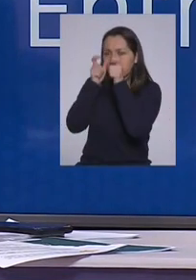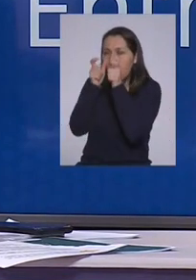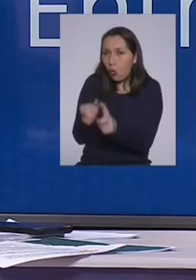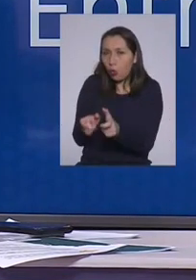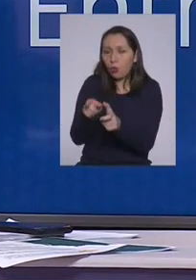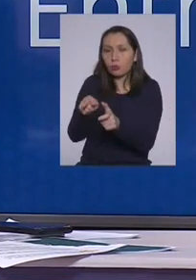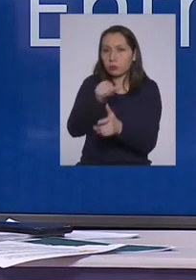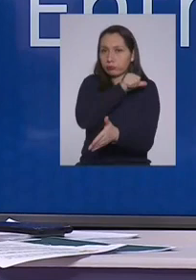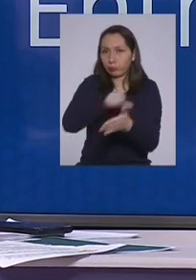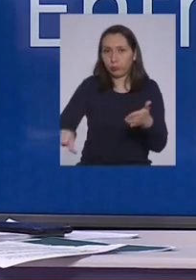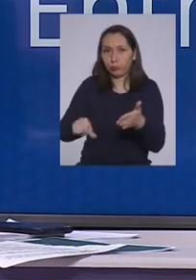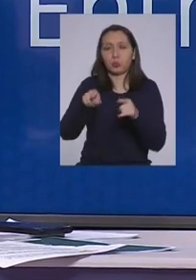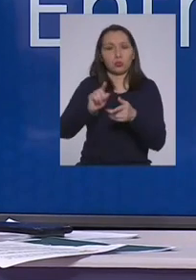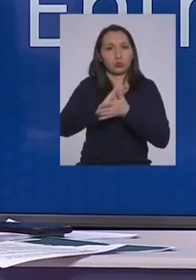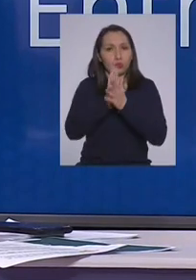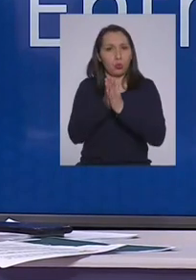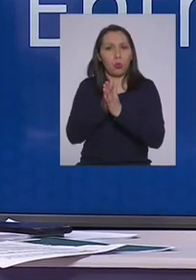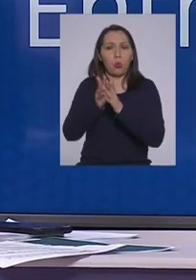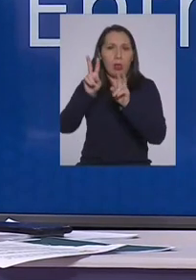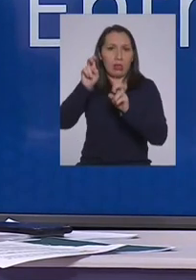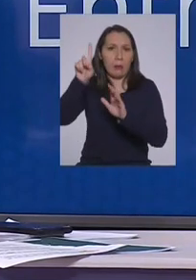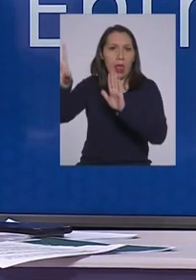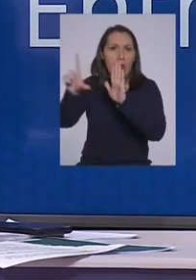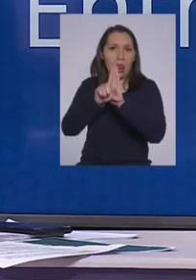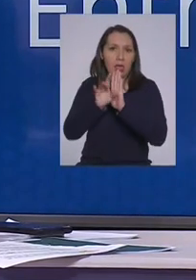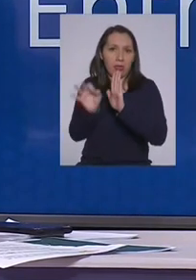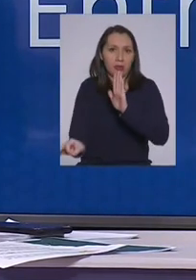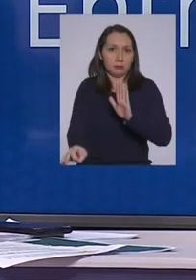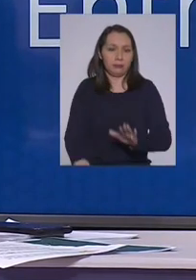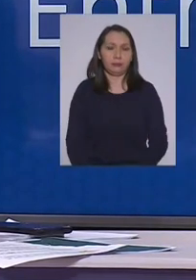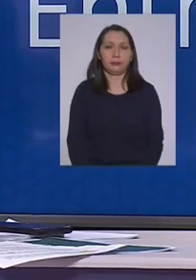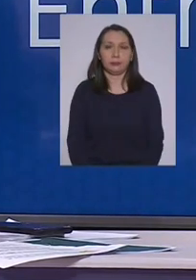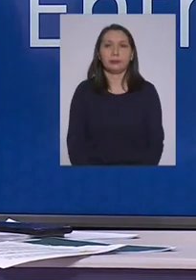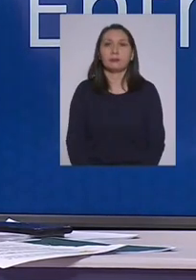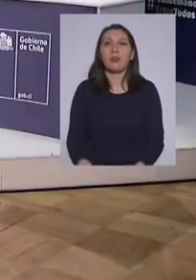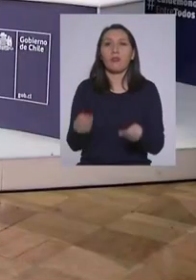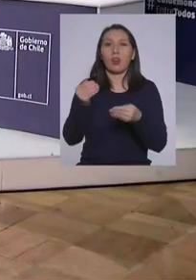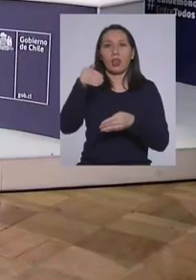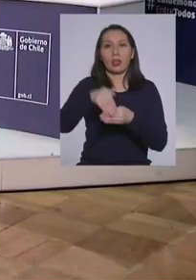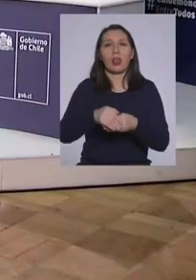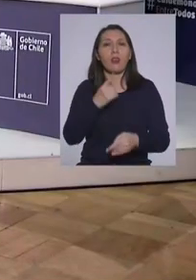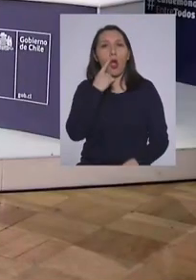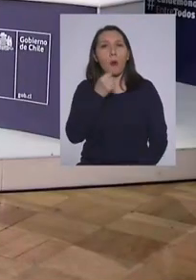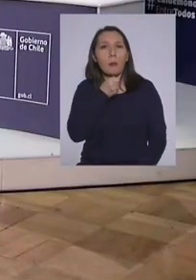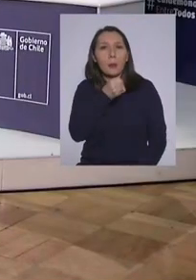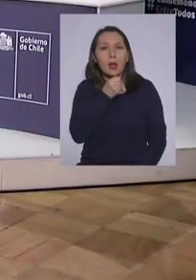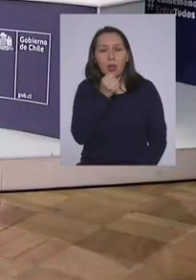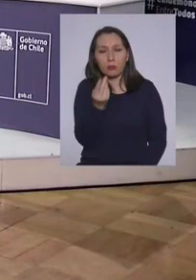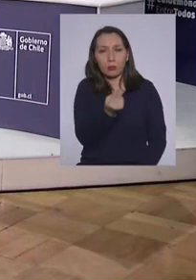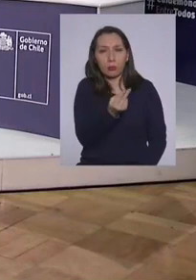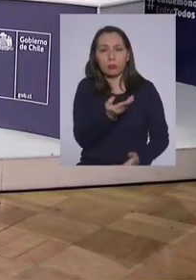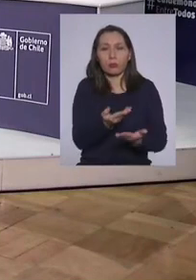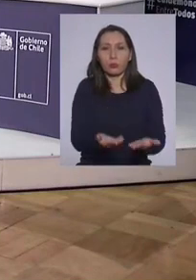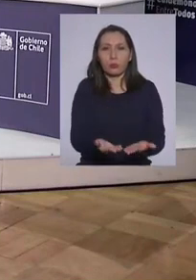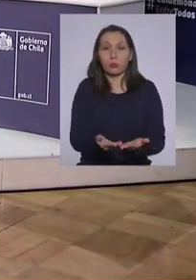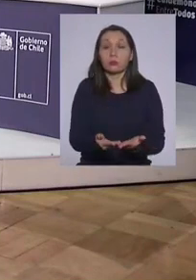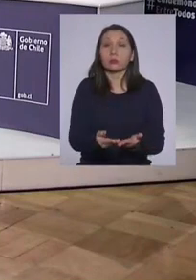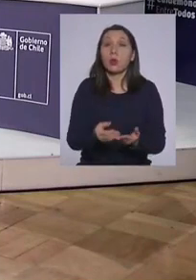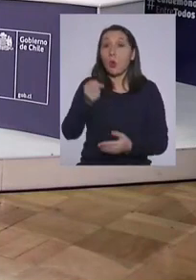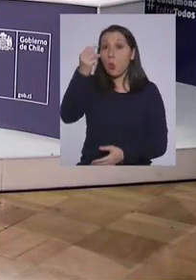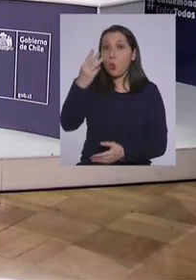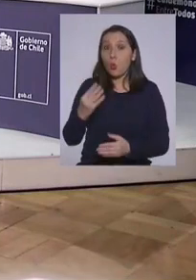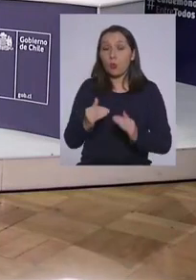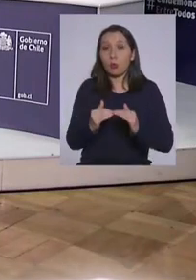y van a ser sancionadas con todo el peso de la ley. Hola, buenas tardes, subsecretarios. Hubo una